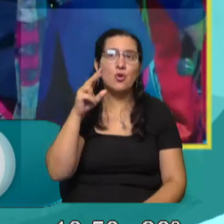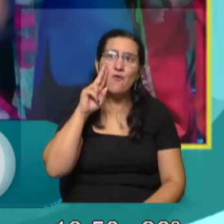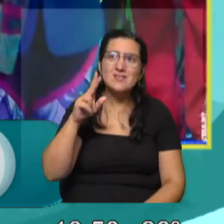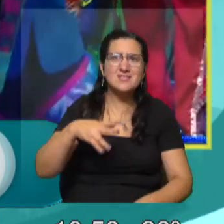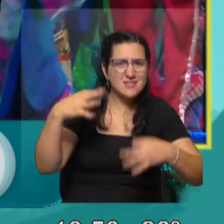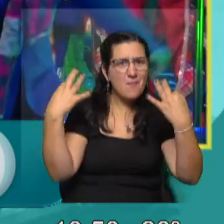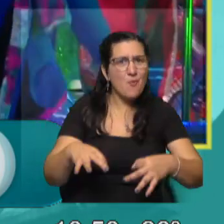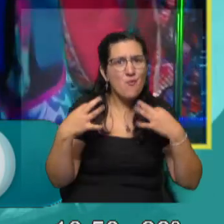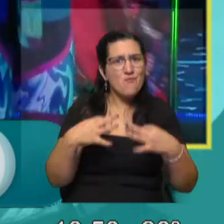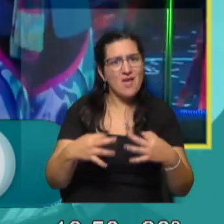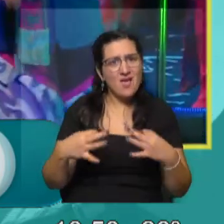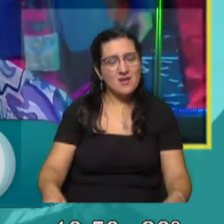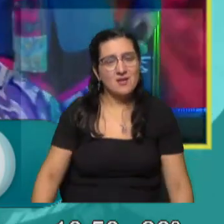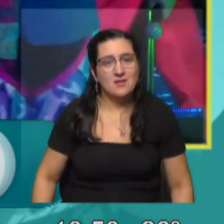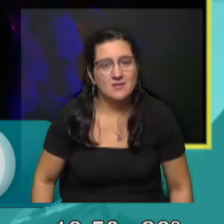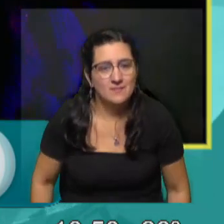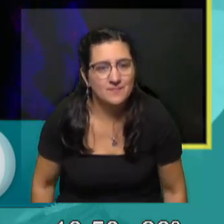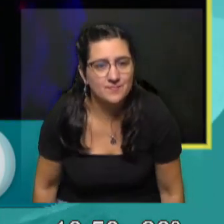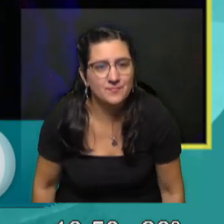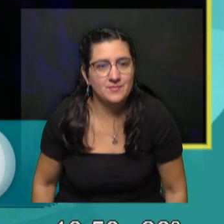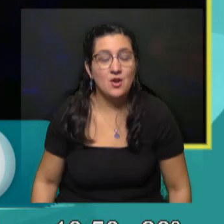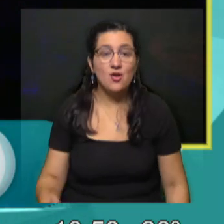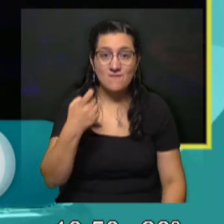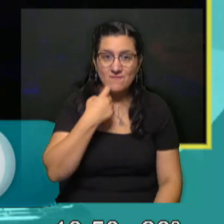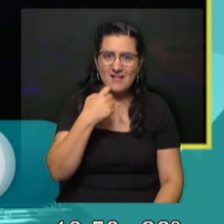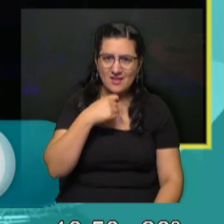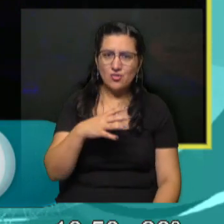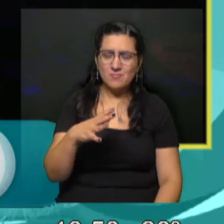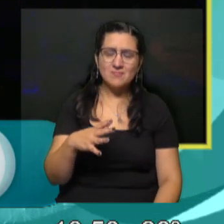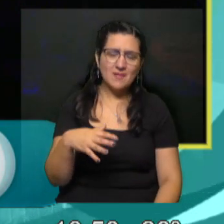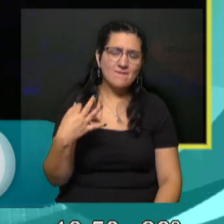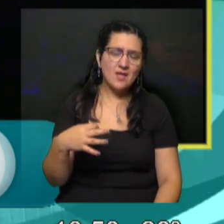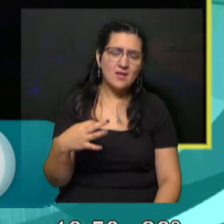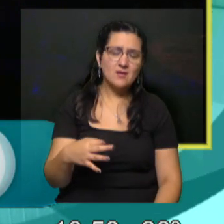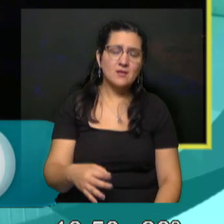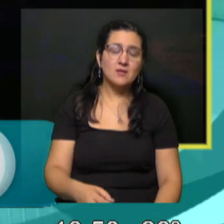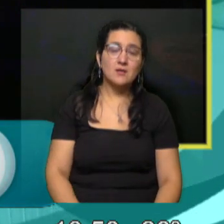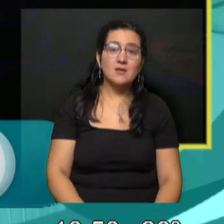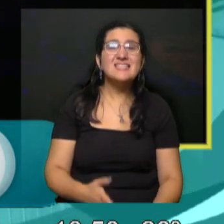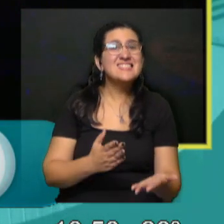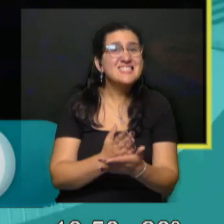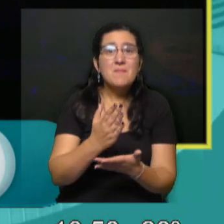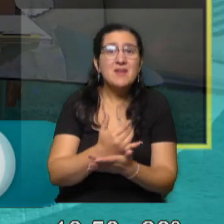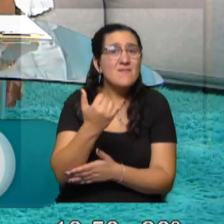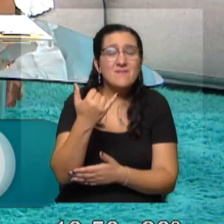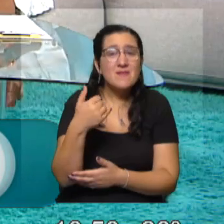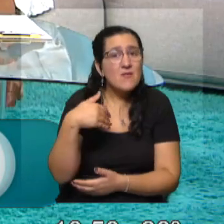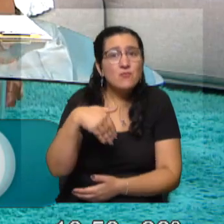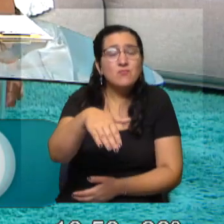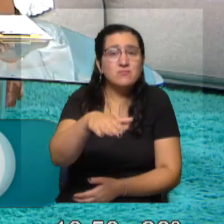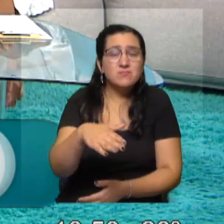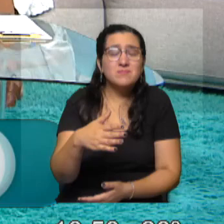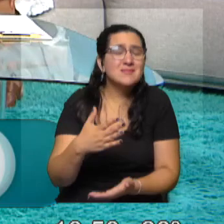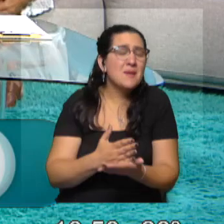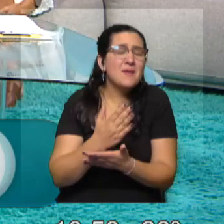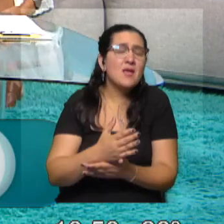está pasando, qué lindo. Lo que nos queda por delante está muy bien, porque si hay algo que no van a faltar nunca son murguistas. Te espero mañana. ¿Qué etapa